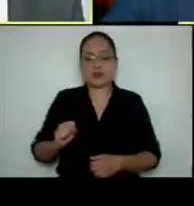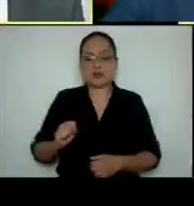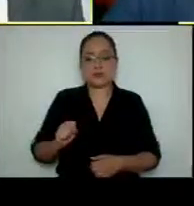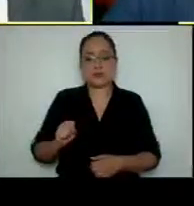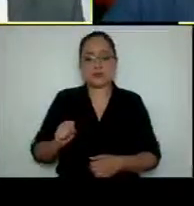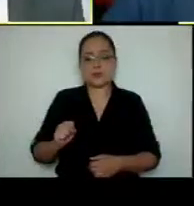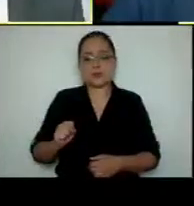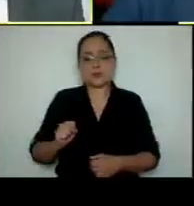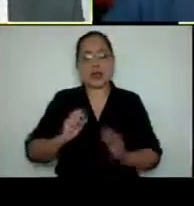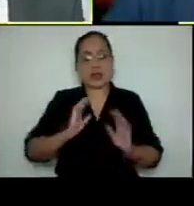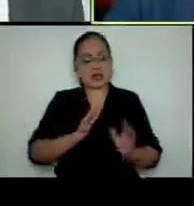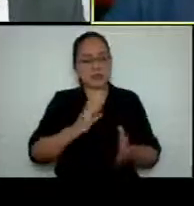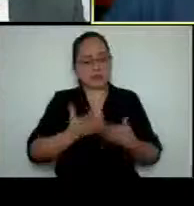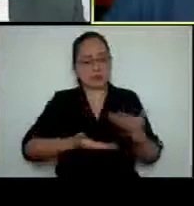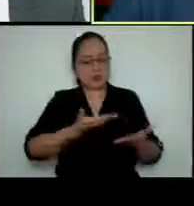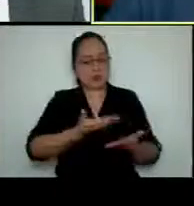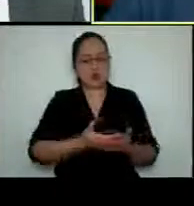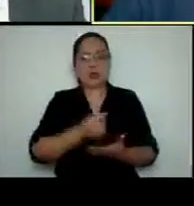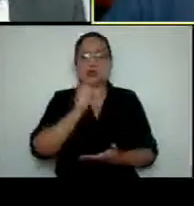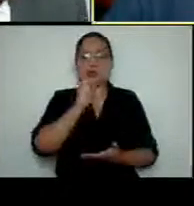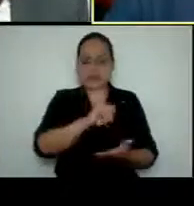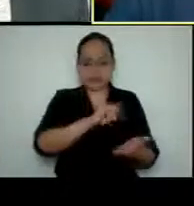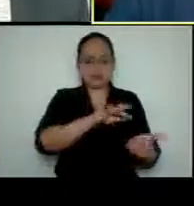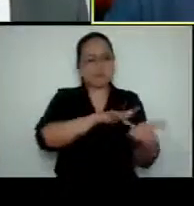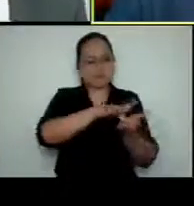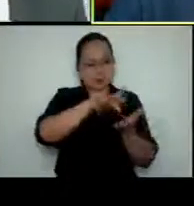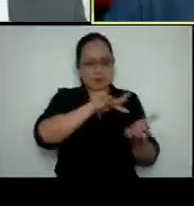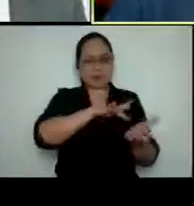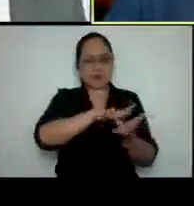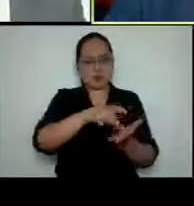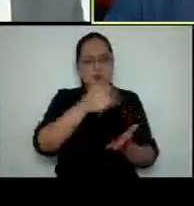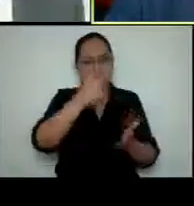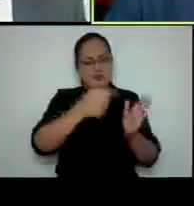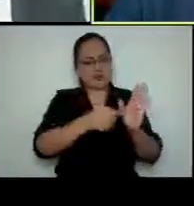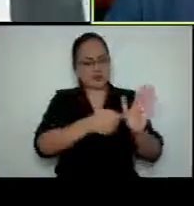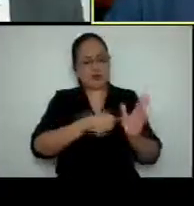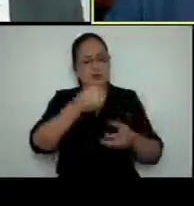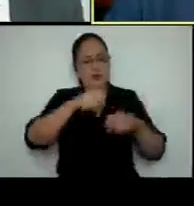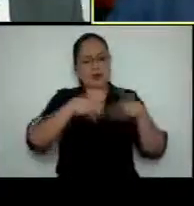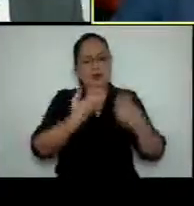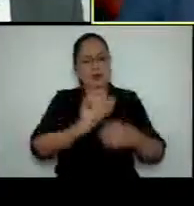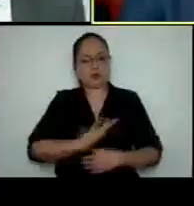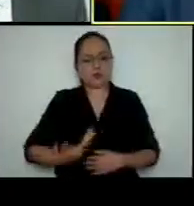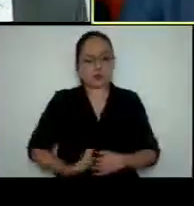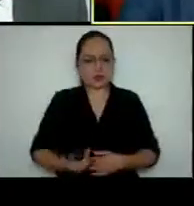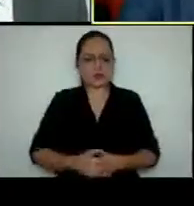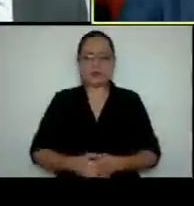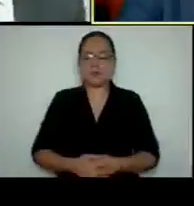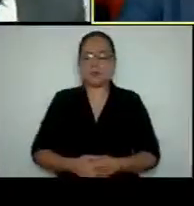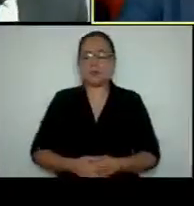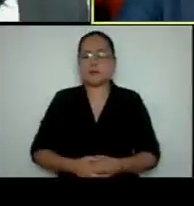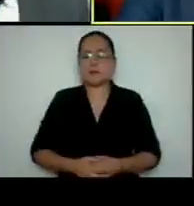En los términos de mi intervención, a favor de la propuesta que nos pone a consideración el magistrado presidente de la sala. Gracias.